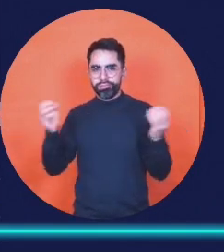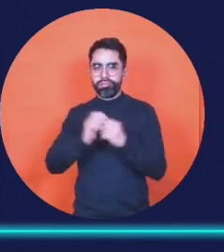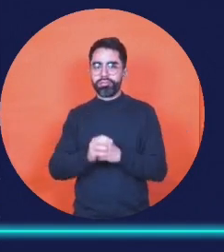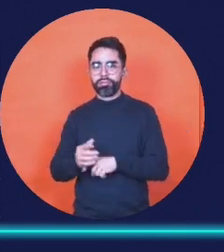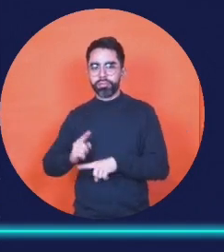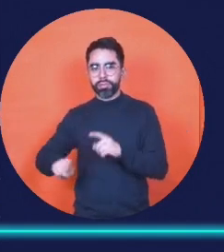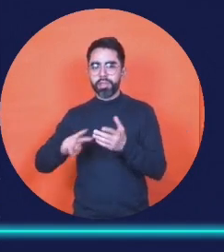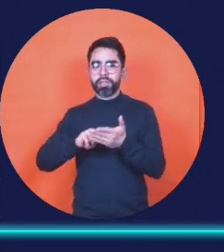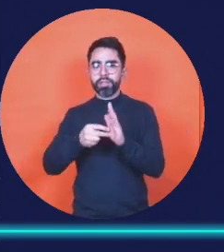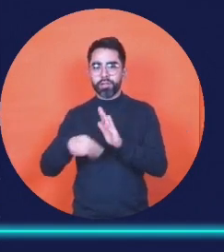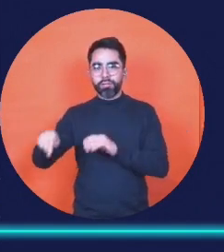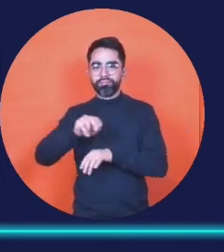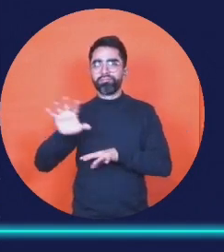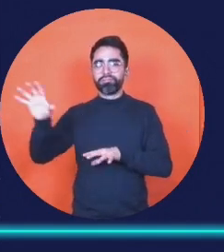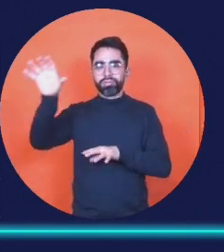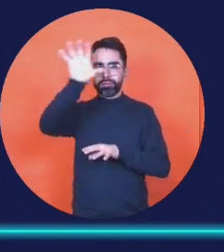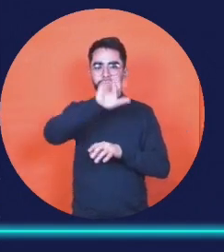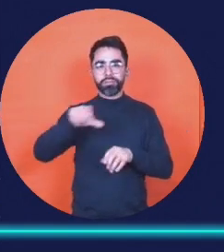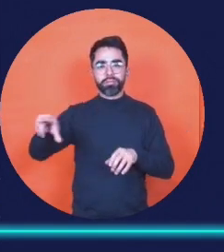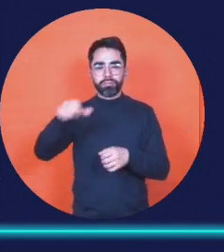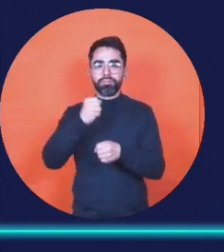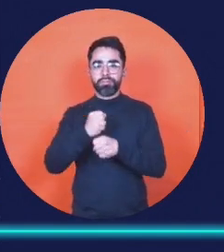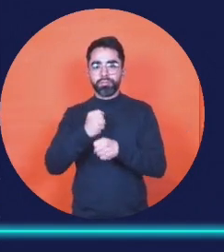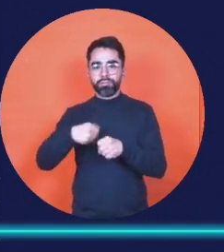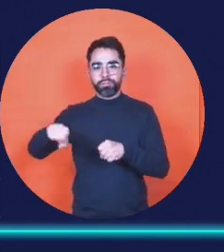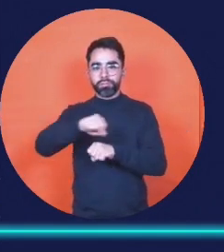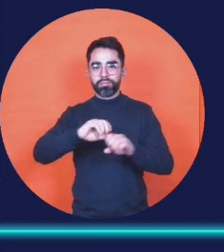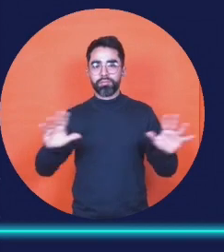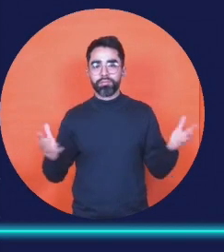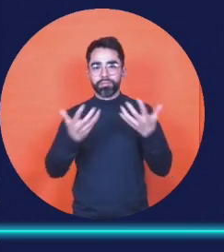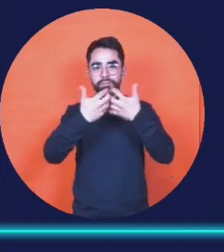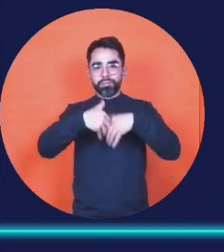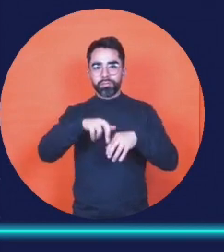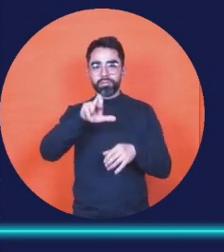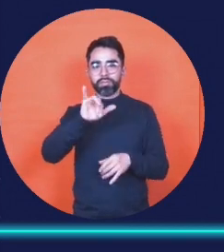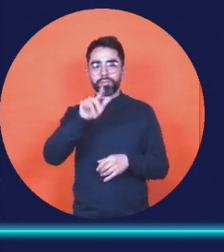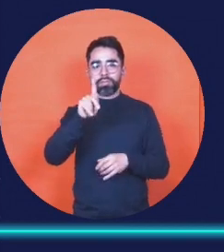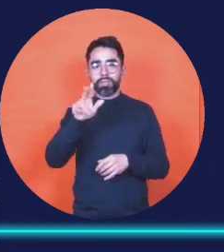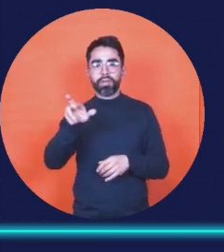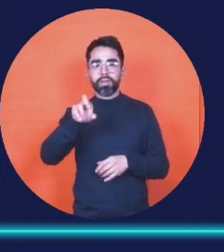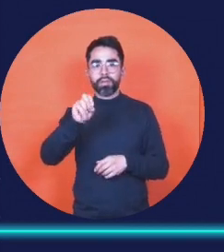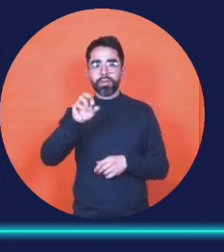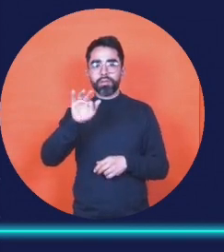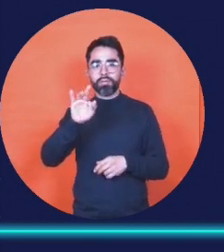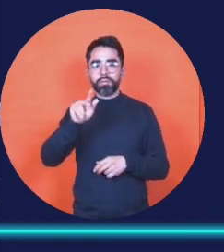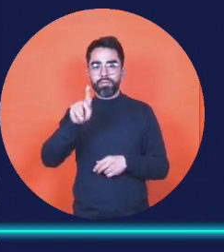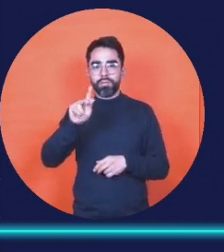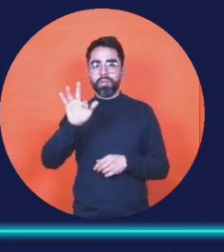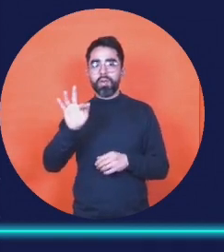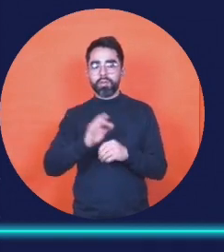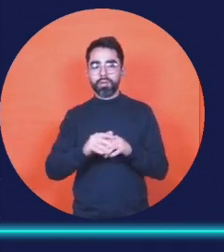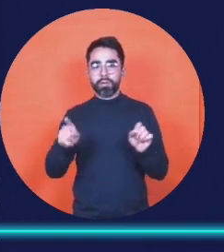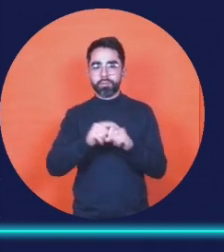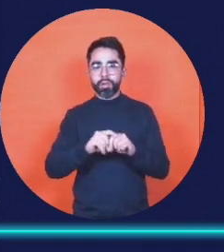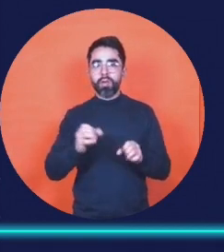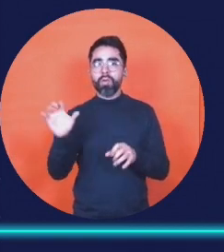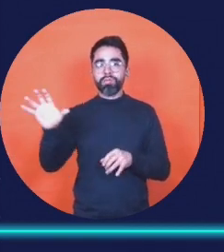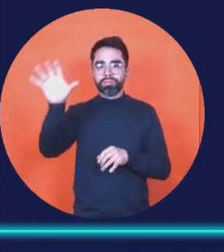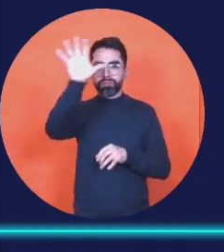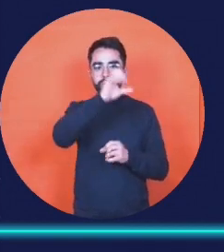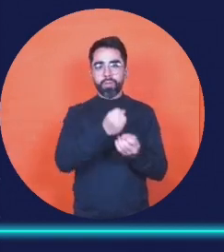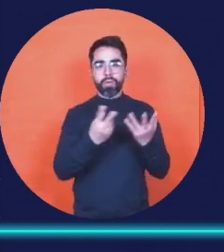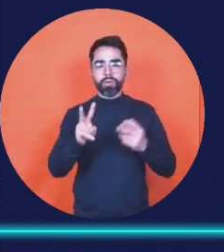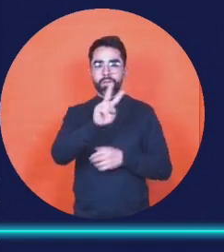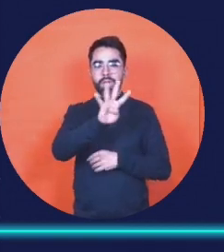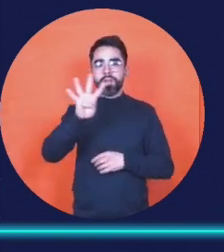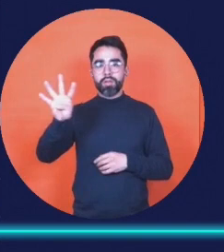las nacionalidades de las personas que trabajan en el estudio de Pickpock, y si ven, hay más de 24 nacionalidades diferentes, la mitad de las personas son de Nueva